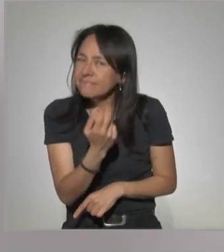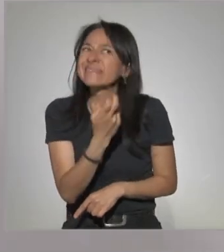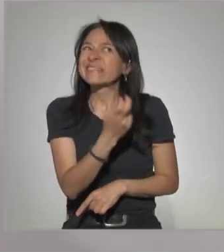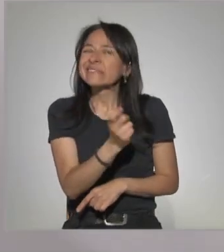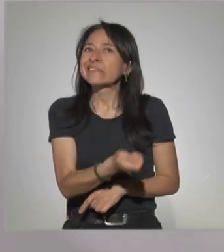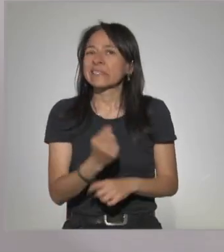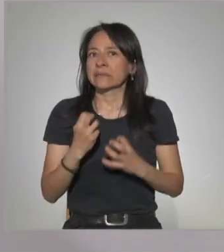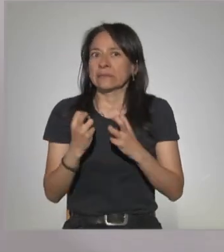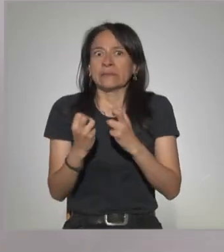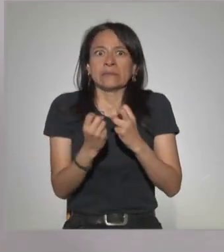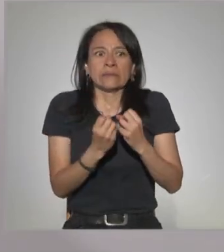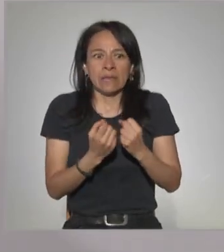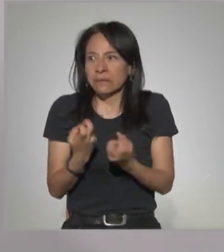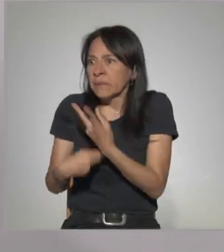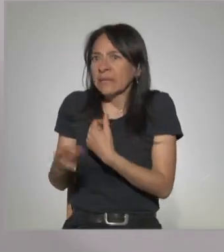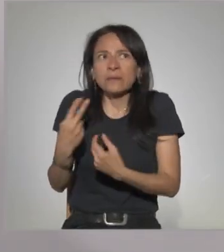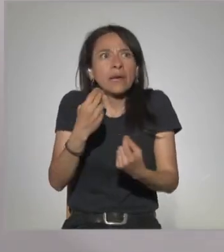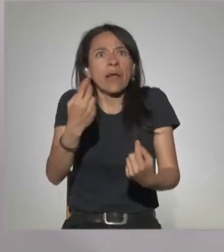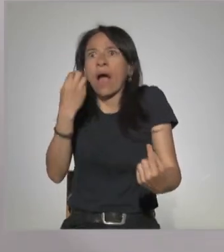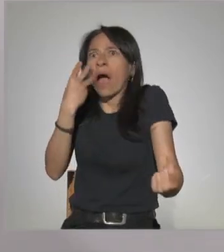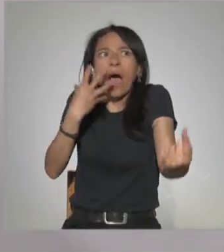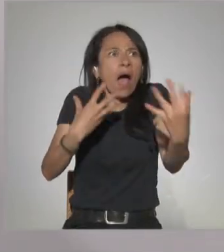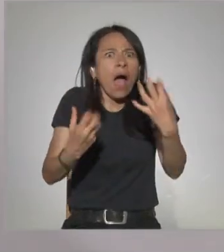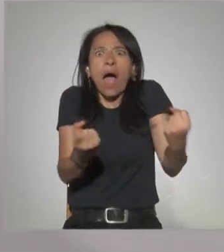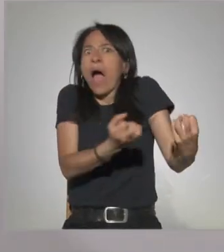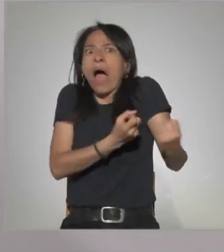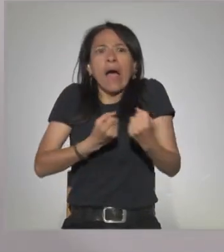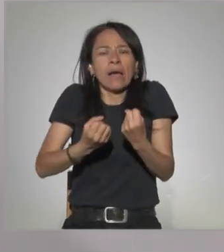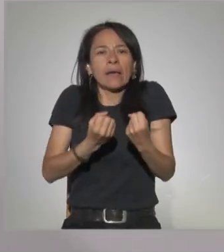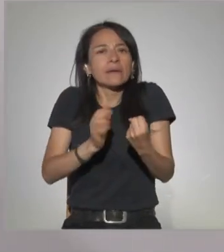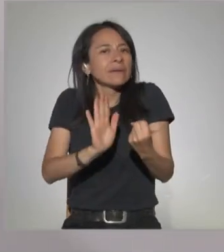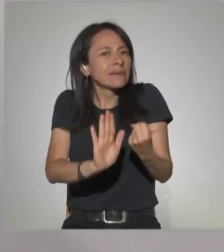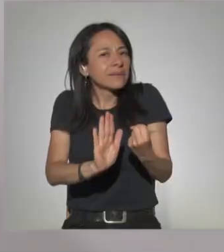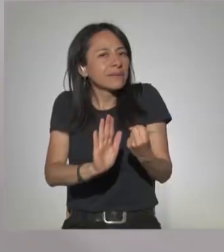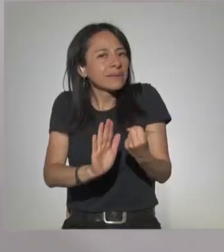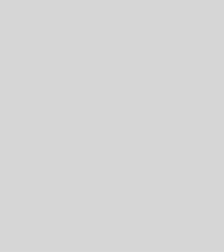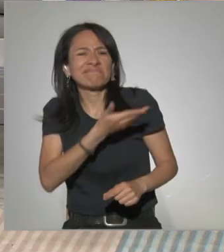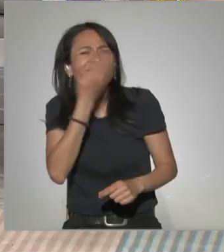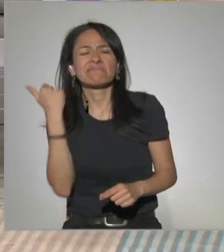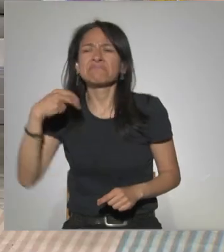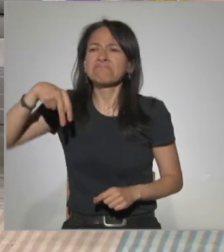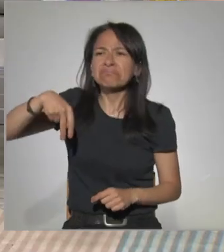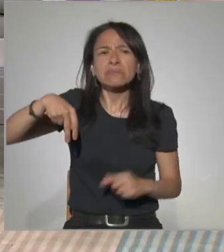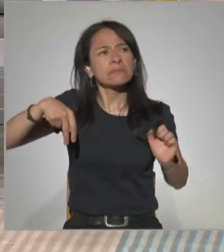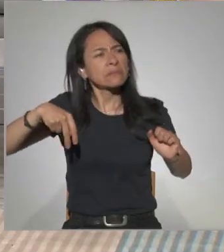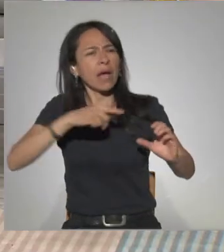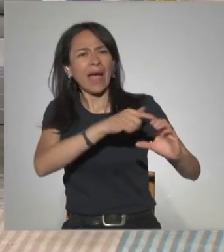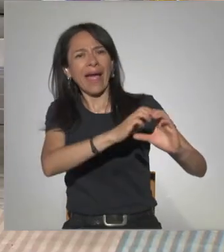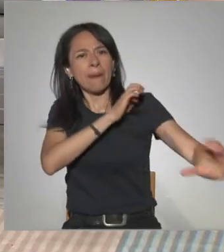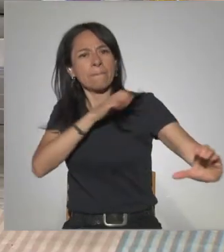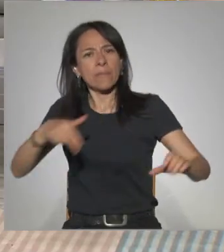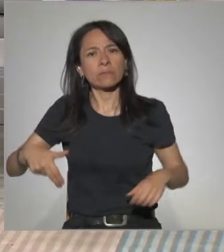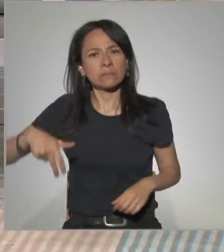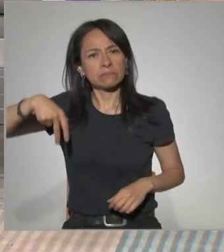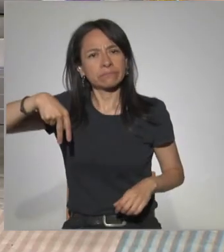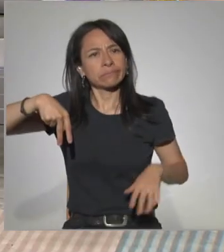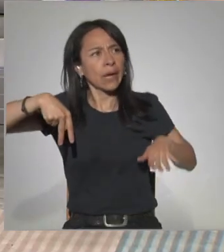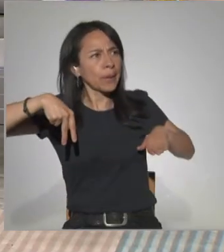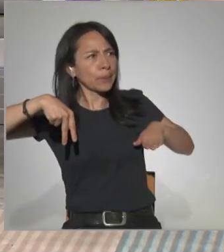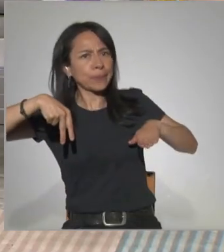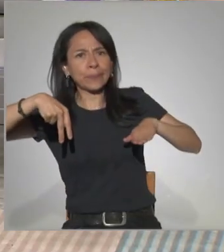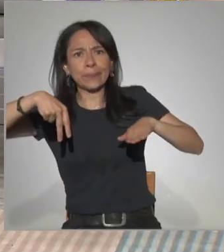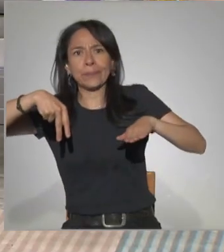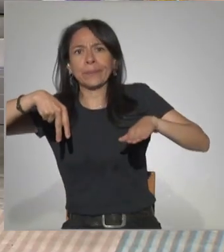de estresores, de la forma como respondemos ante los estresores. El estrés obedece más a la